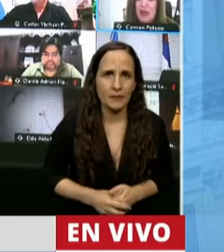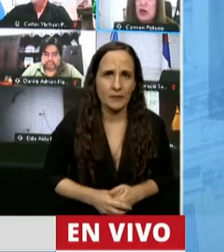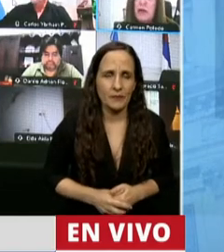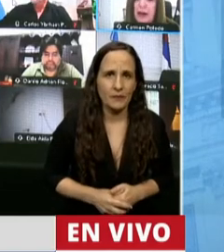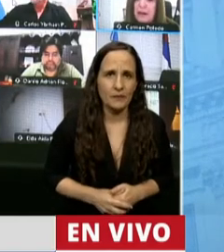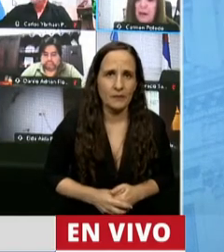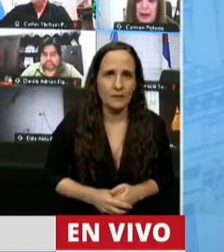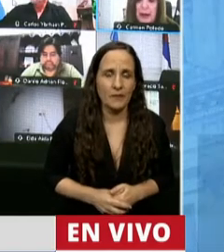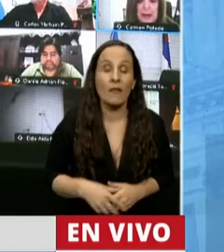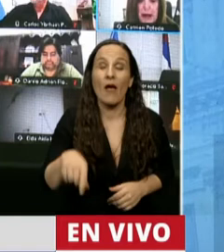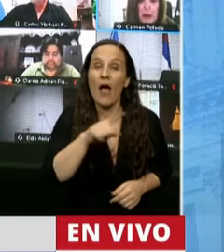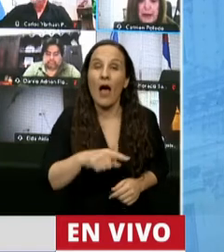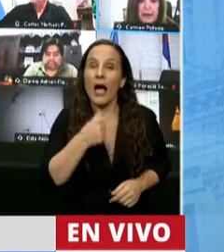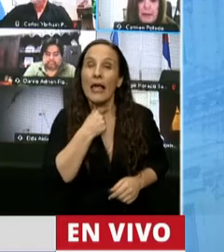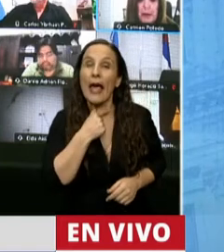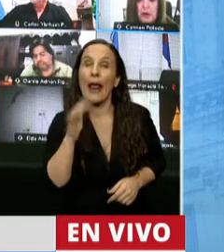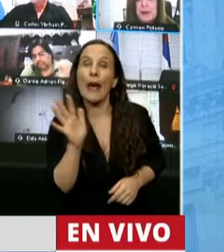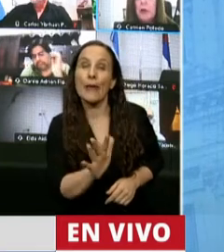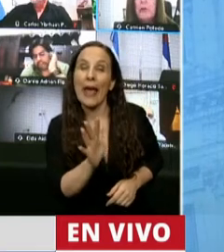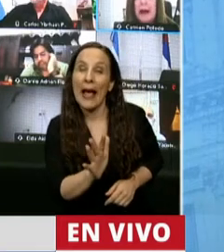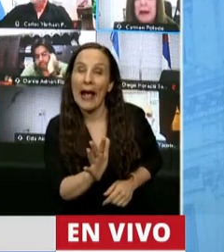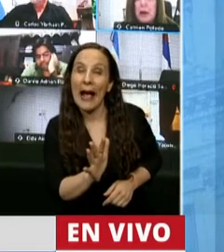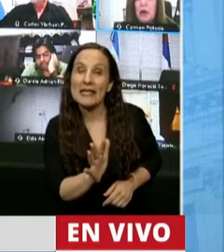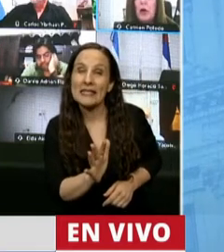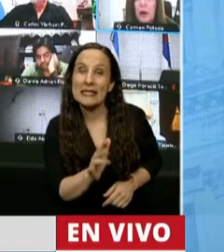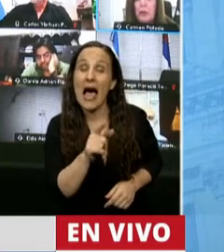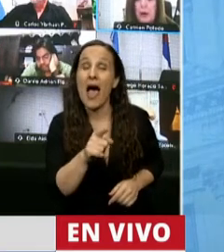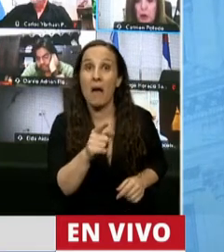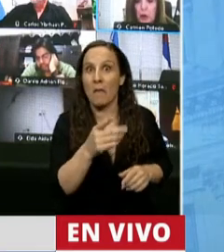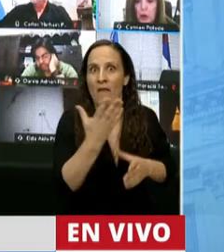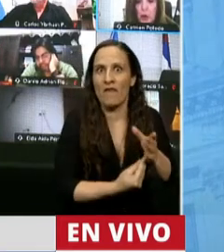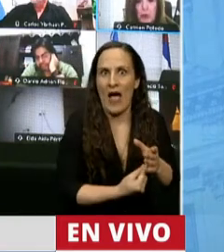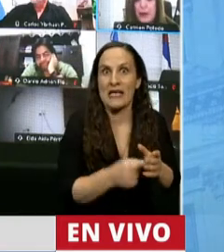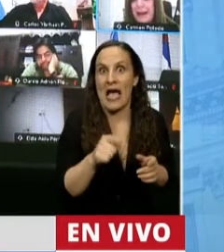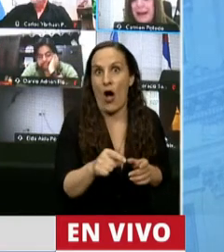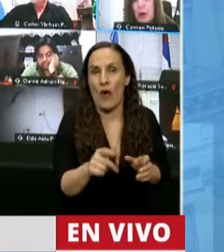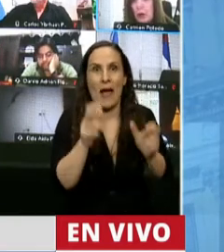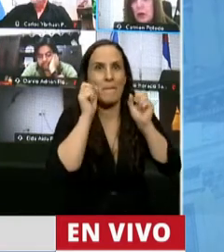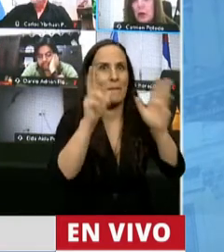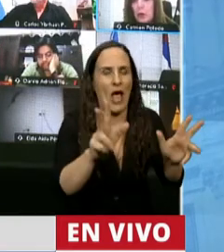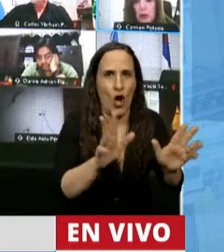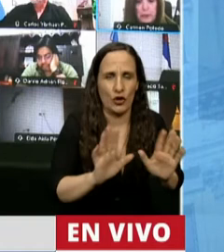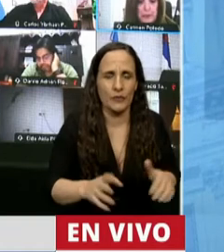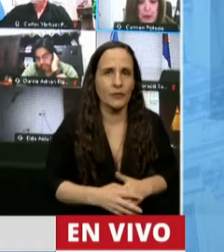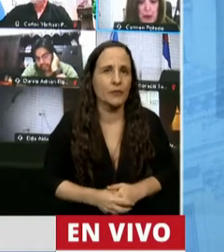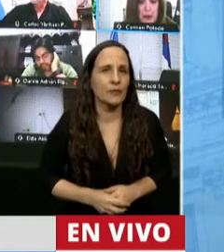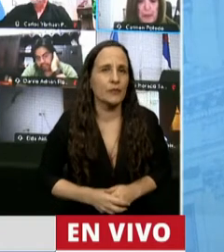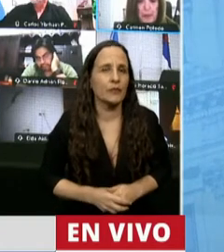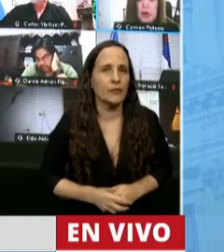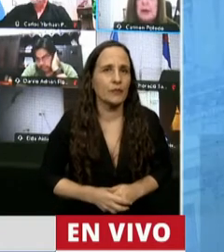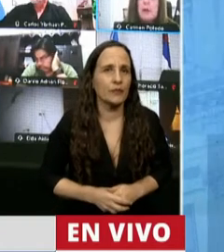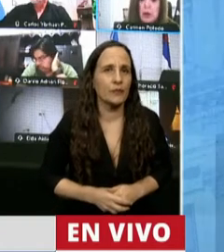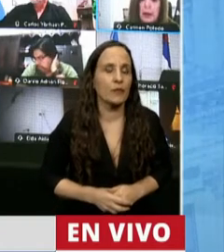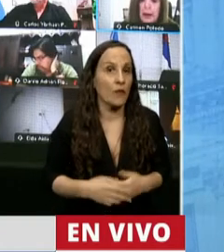de venganza, ahora quieren tapar lo que hicieron mal con algo peor, porque nada mejor se les ocurre. Y es por eso que estamos hoy